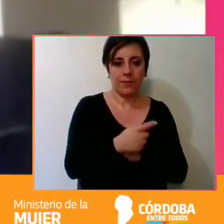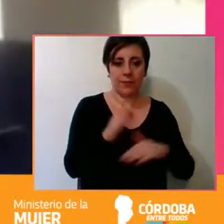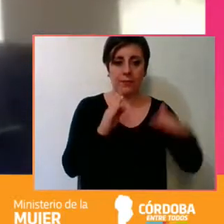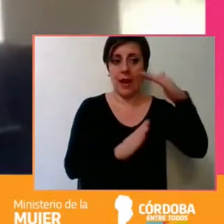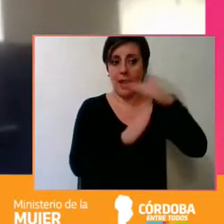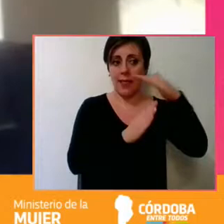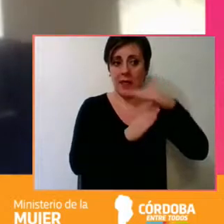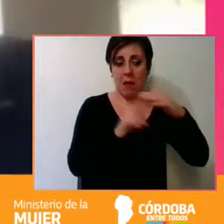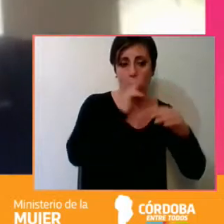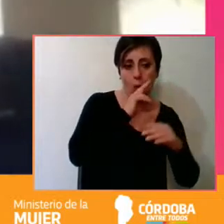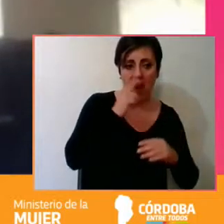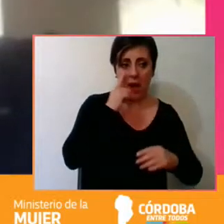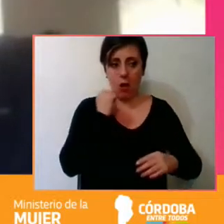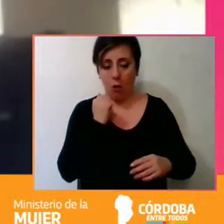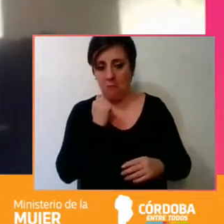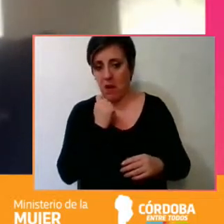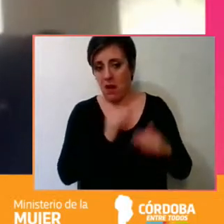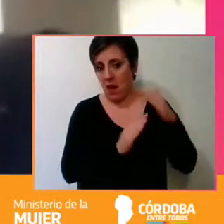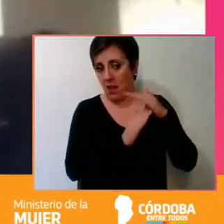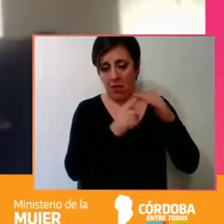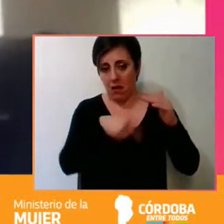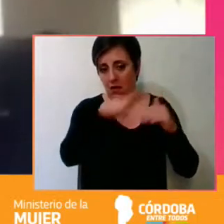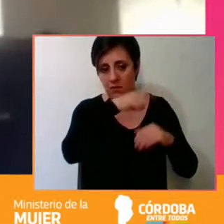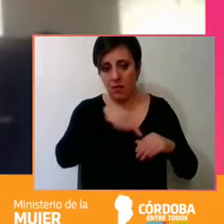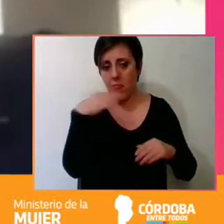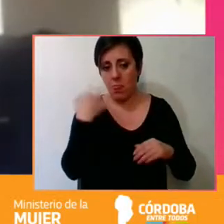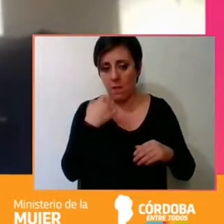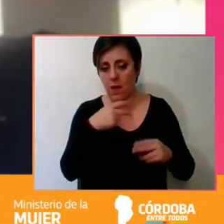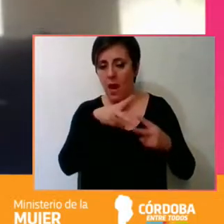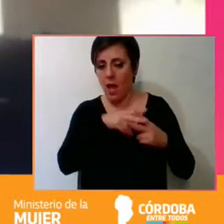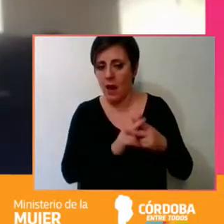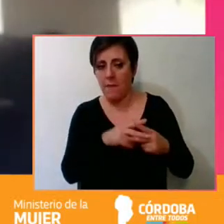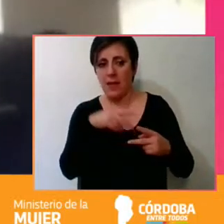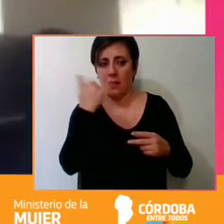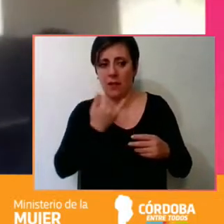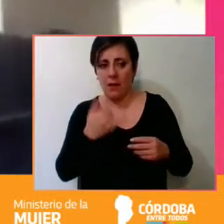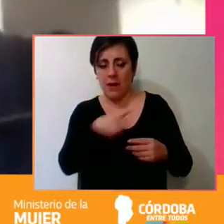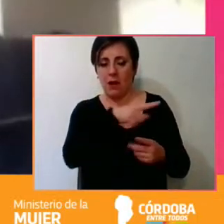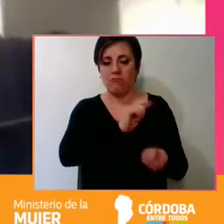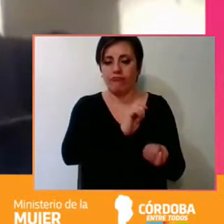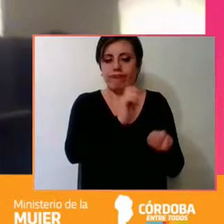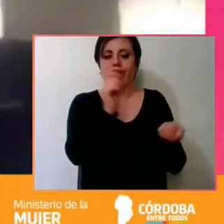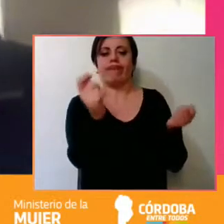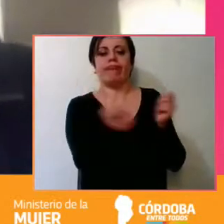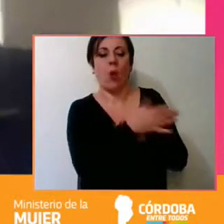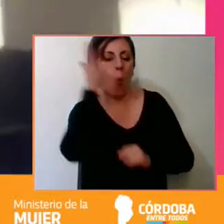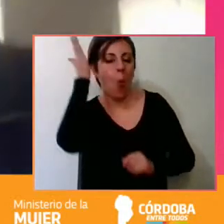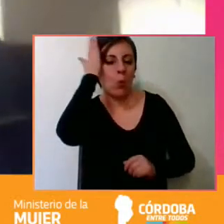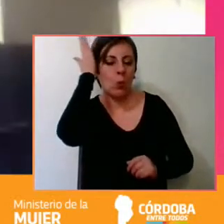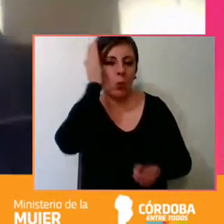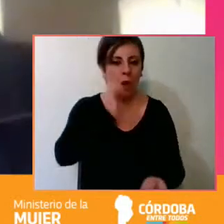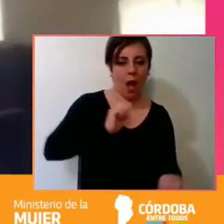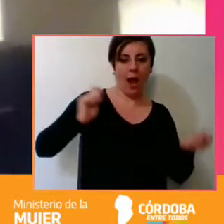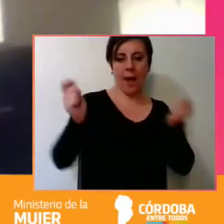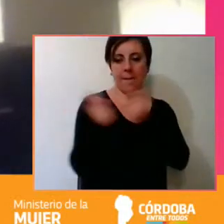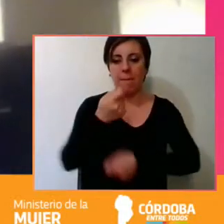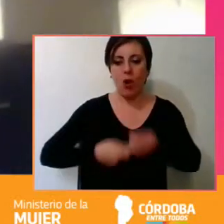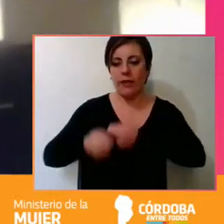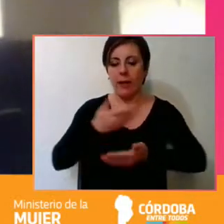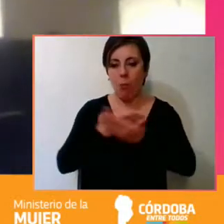hombres, tienen que tener herramientas para el cambio, para cambiar las culturas, para cambiar la política